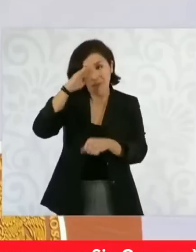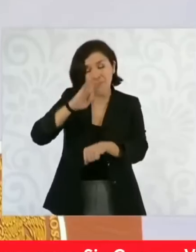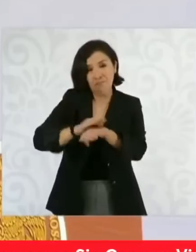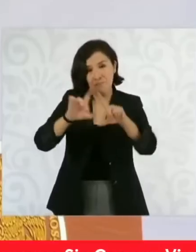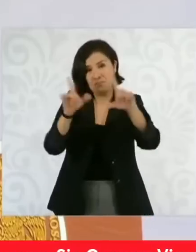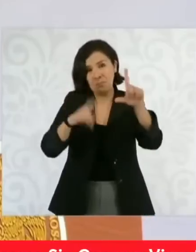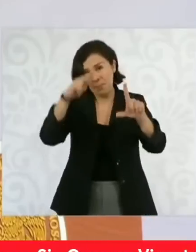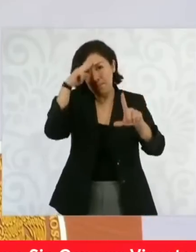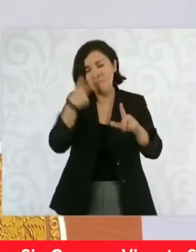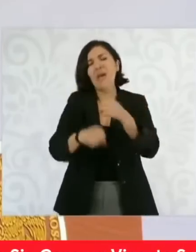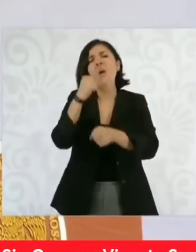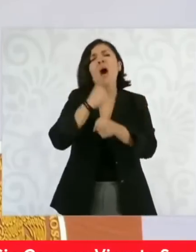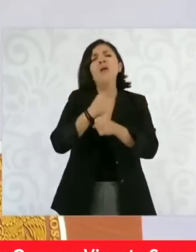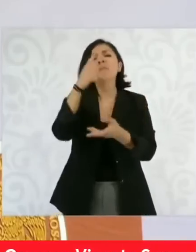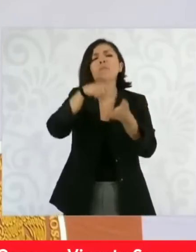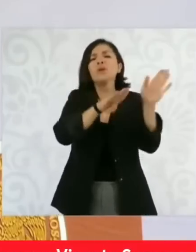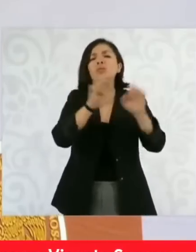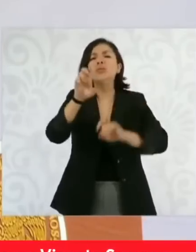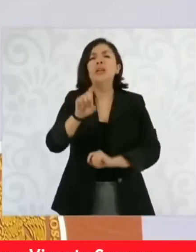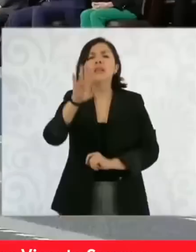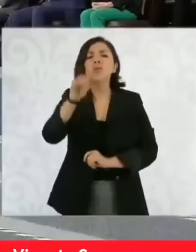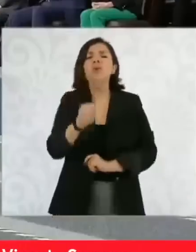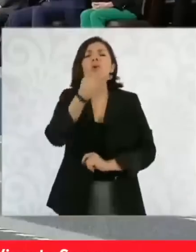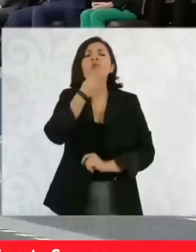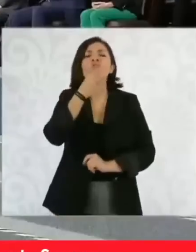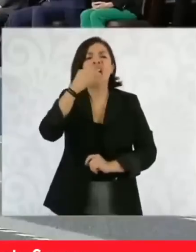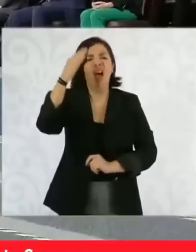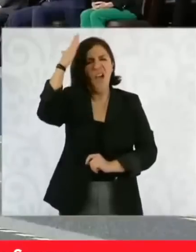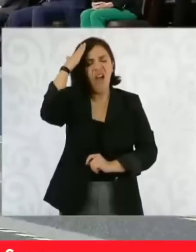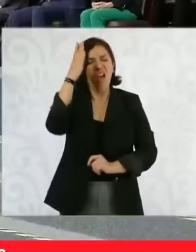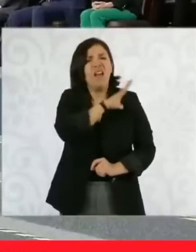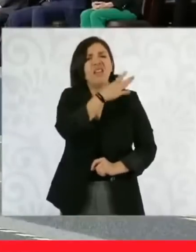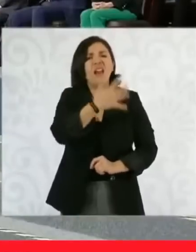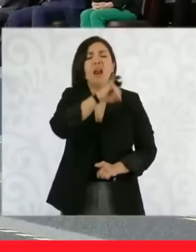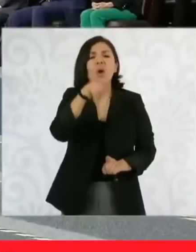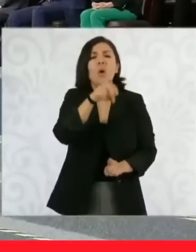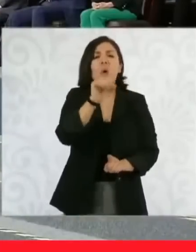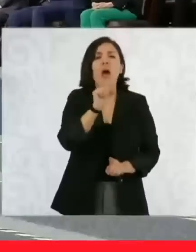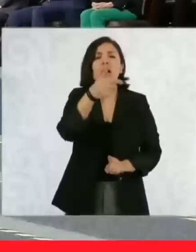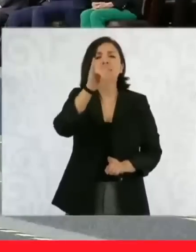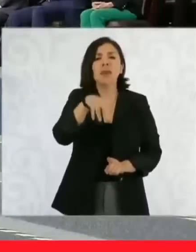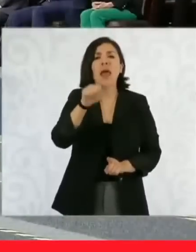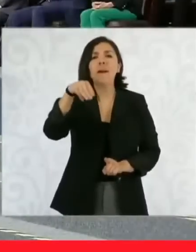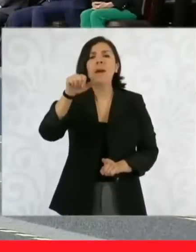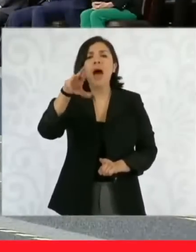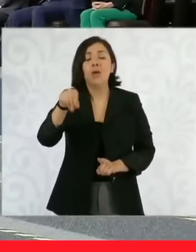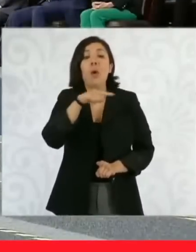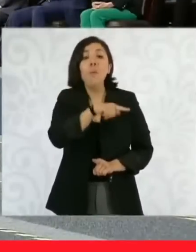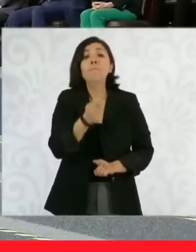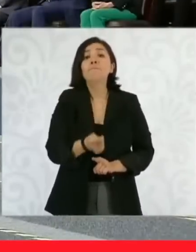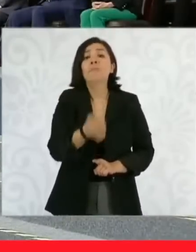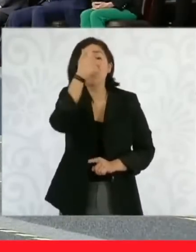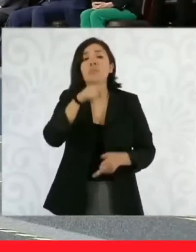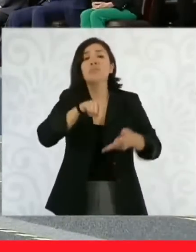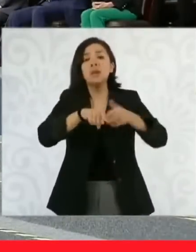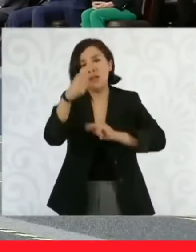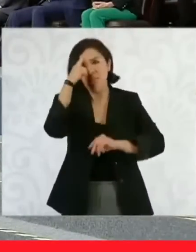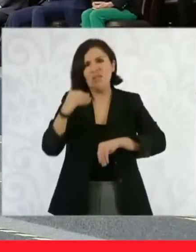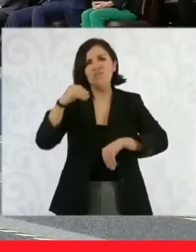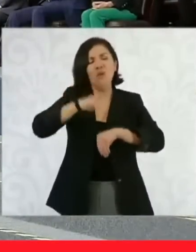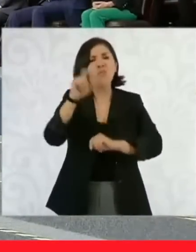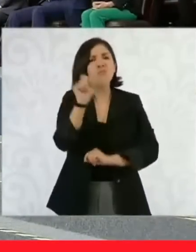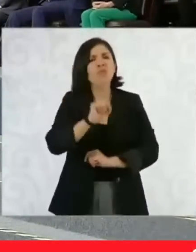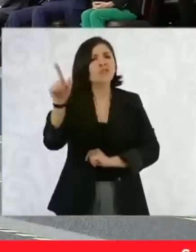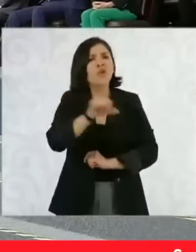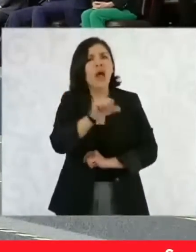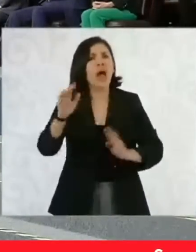en 1939 el general Joaquín Amaro Domínguez, precursor de la profesionalización